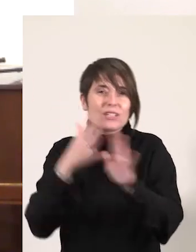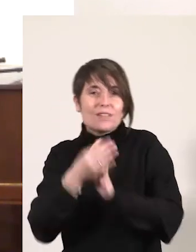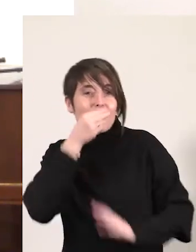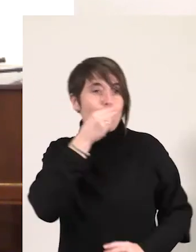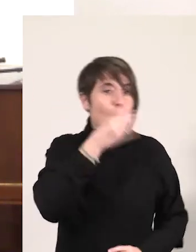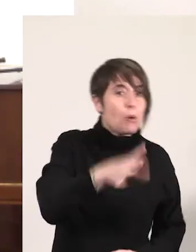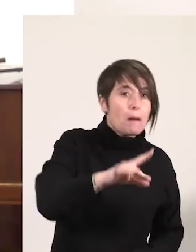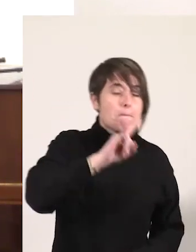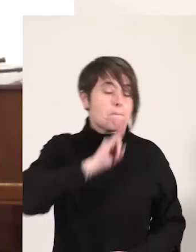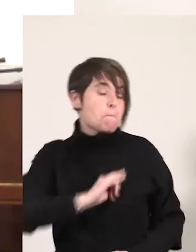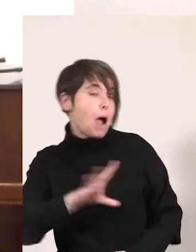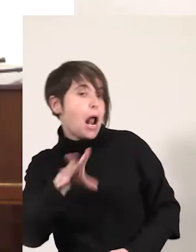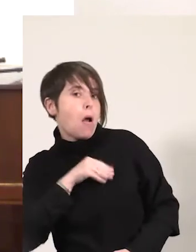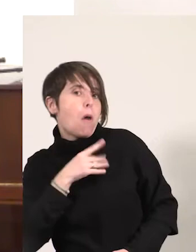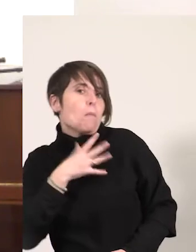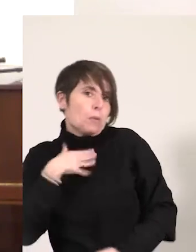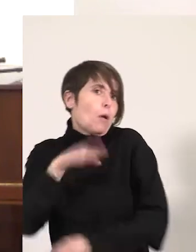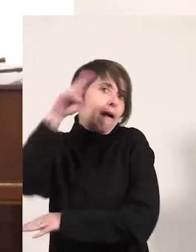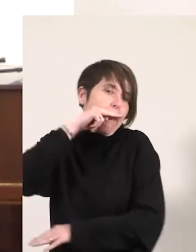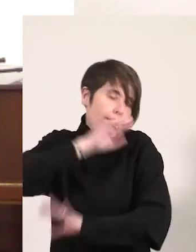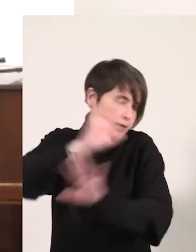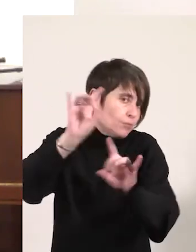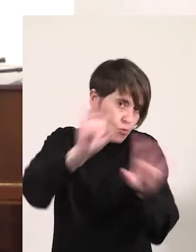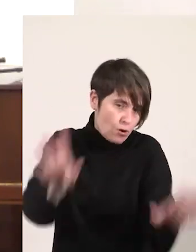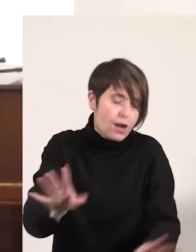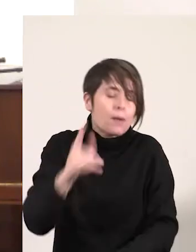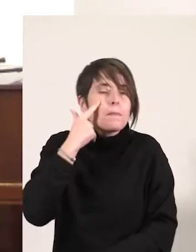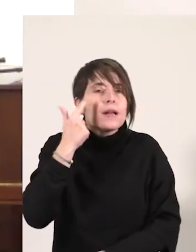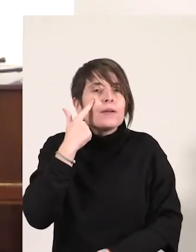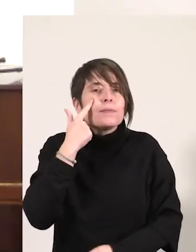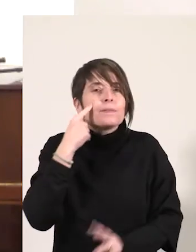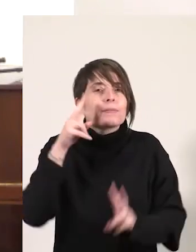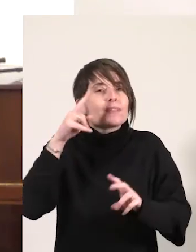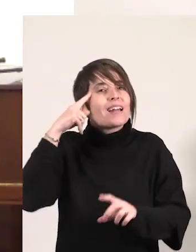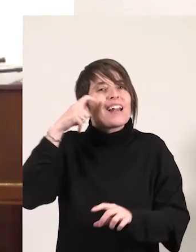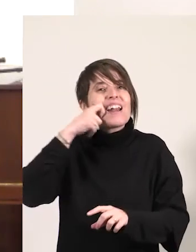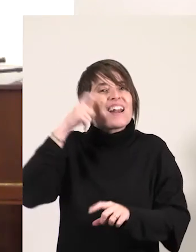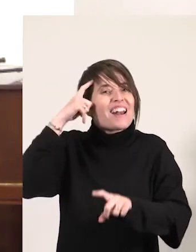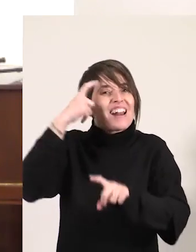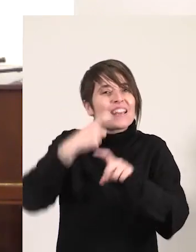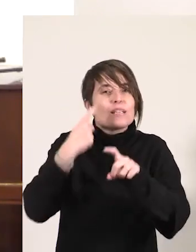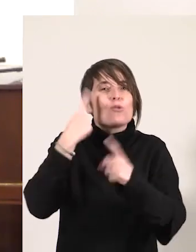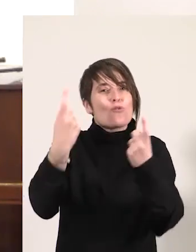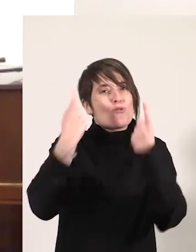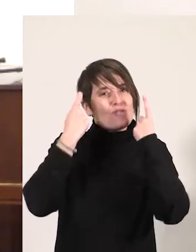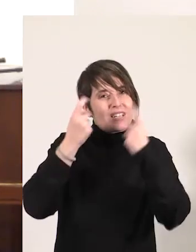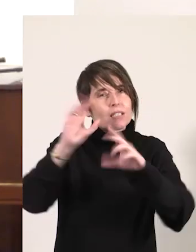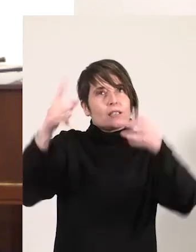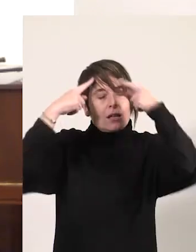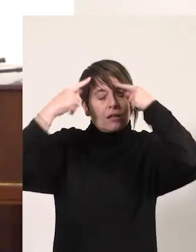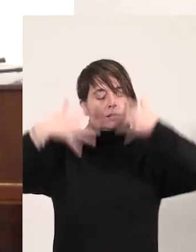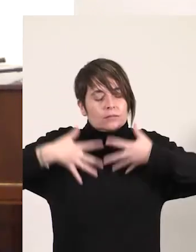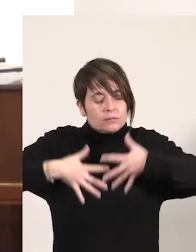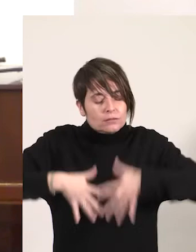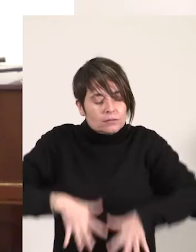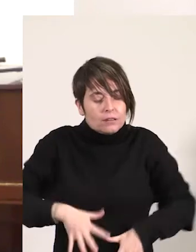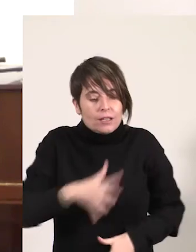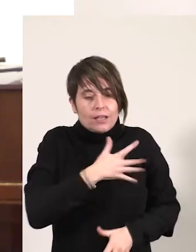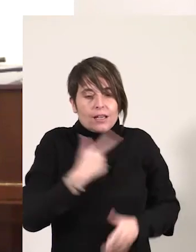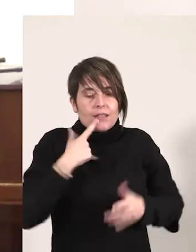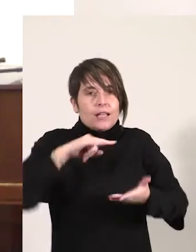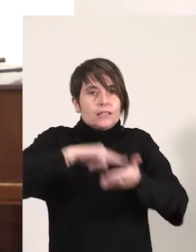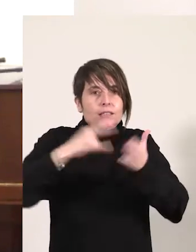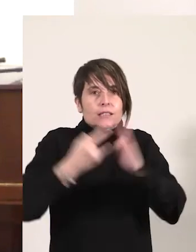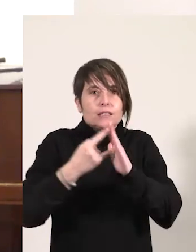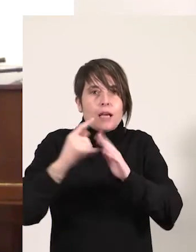el racismo, como decía, no es una cuestión de buenos o de malos, salvo en el caso de algún nazi, ¿no? Sino una cuestión de lo que nos han